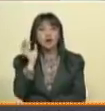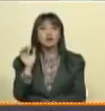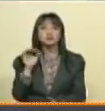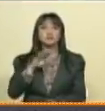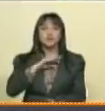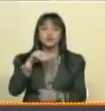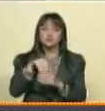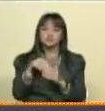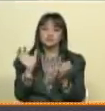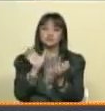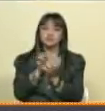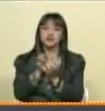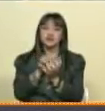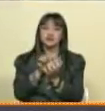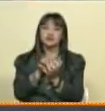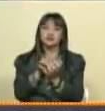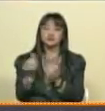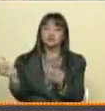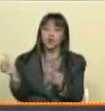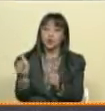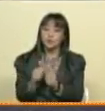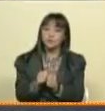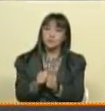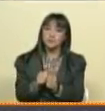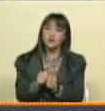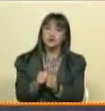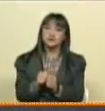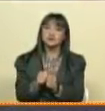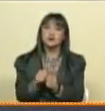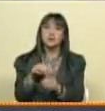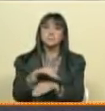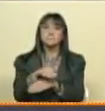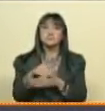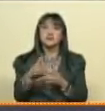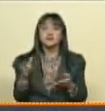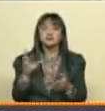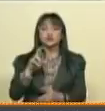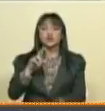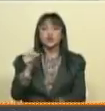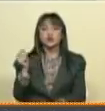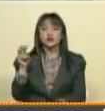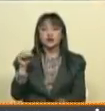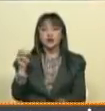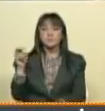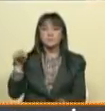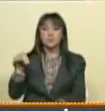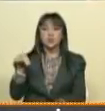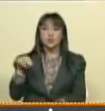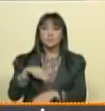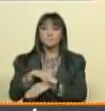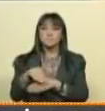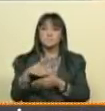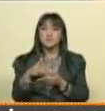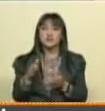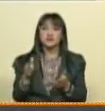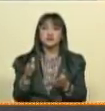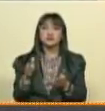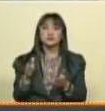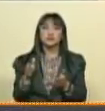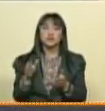Esparta. También me acompaña nuestro ministro Ramón Velázquez, ministro del Poder Popular